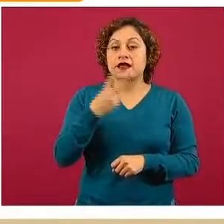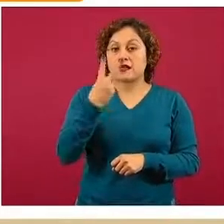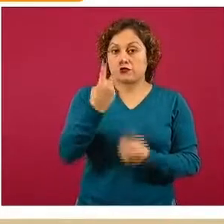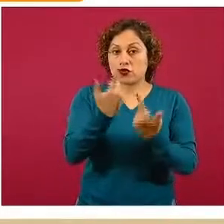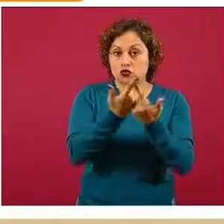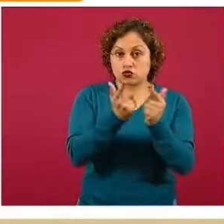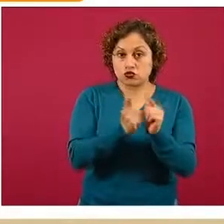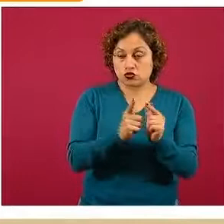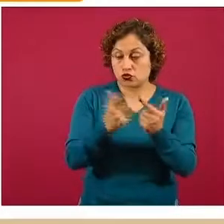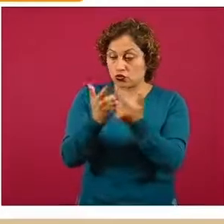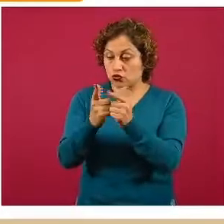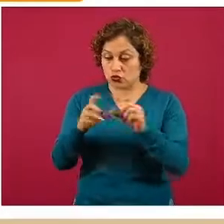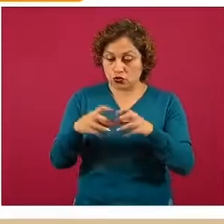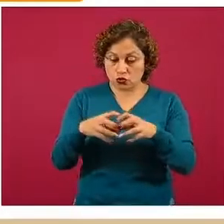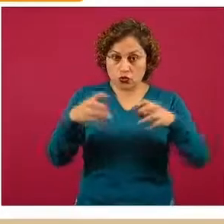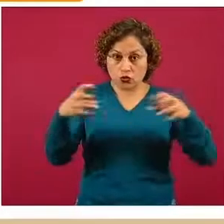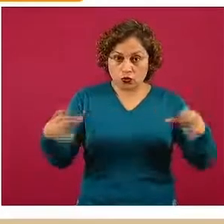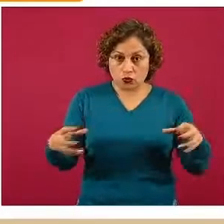de estas más de